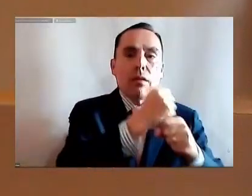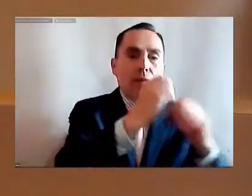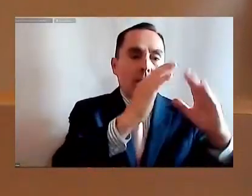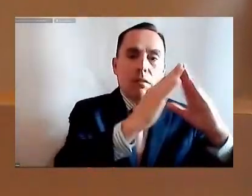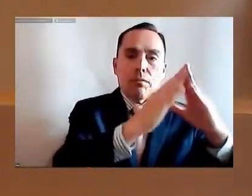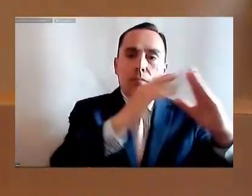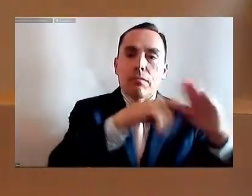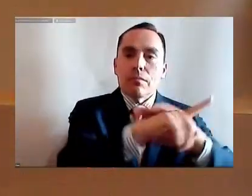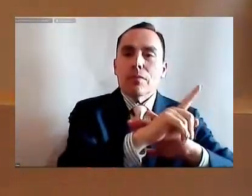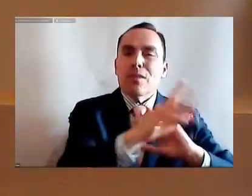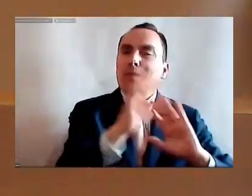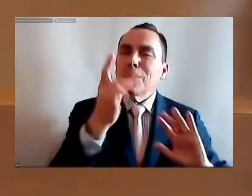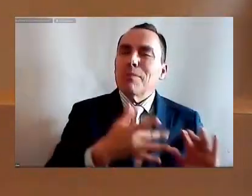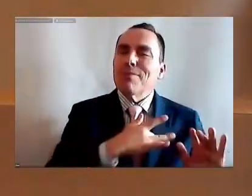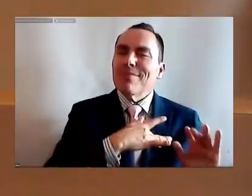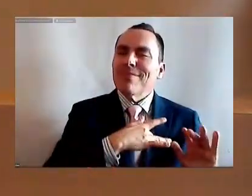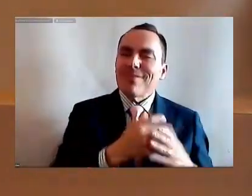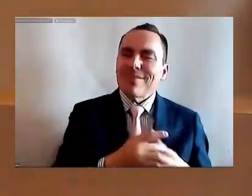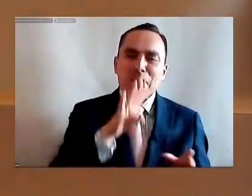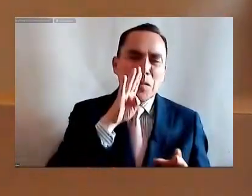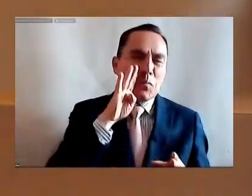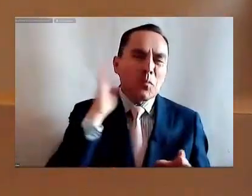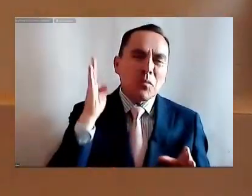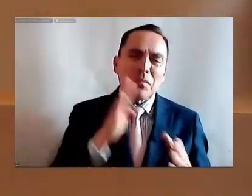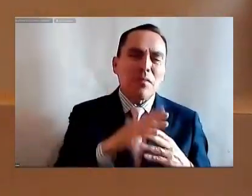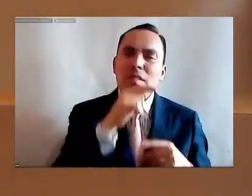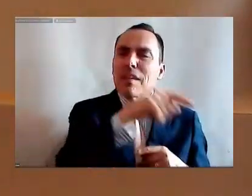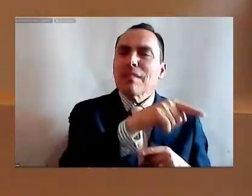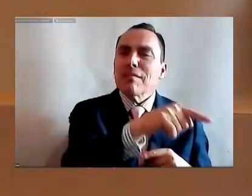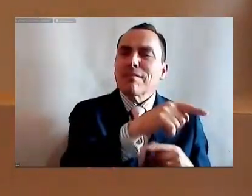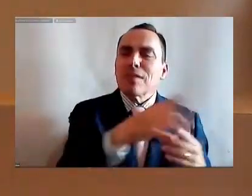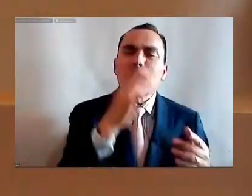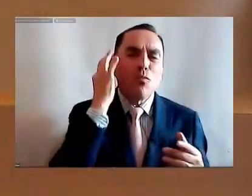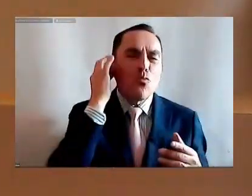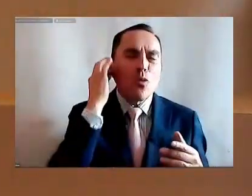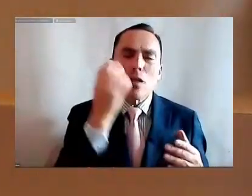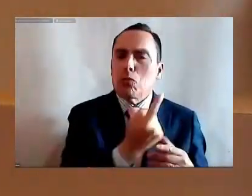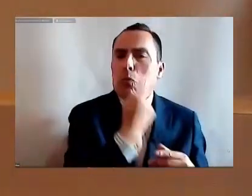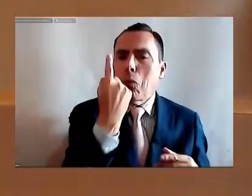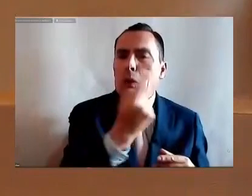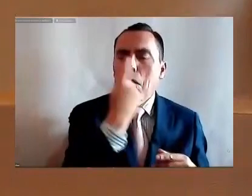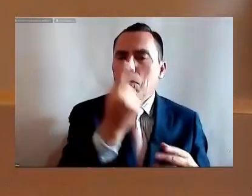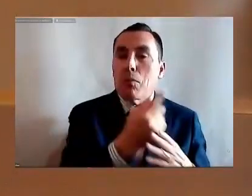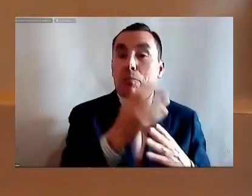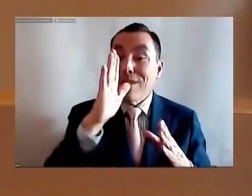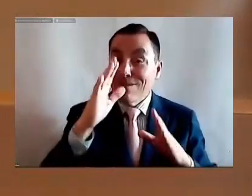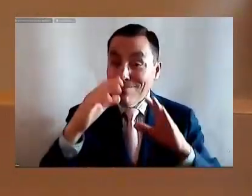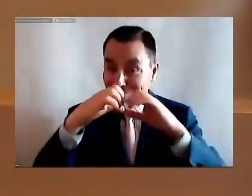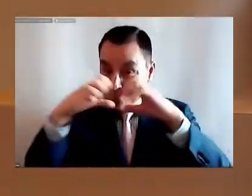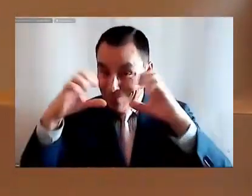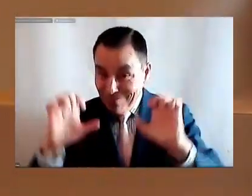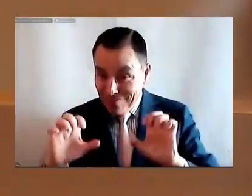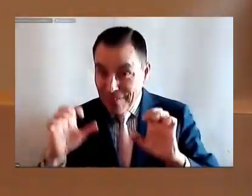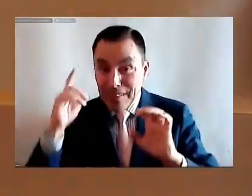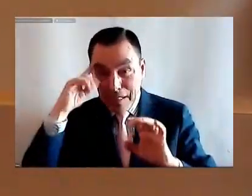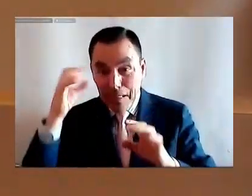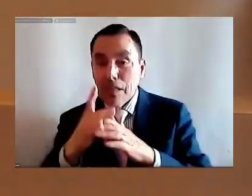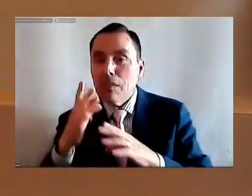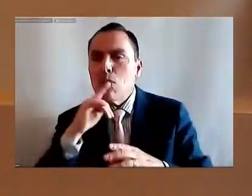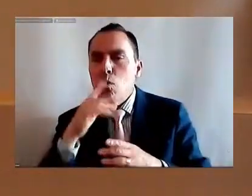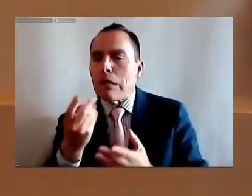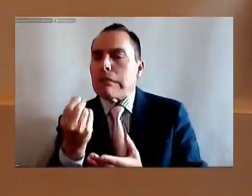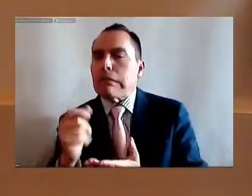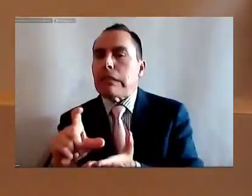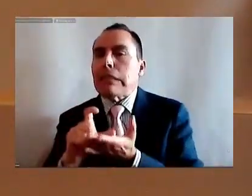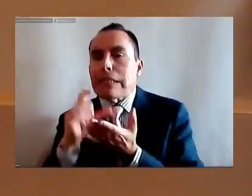¿no? Claro, el daño moral que se produce, etcétera. Pero el sistema capitalista depende del trabajo cuidado. O